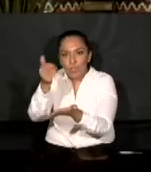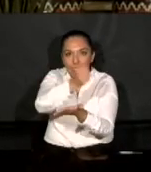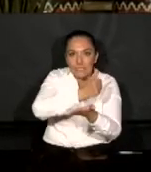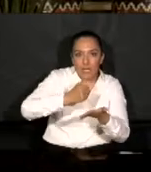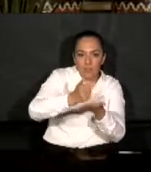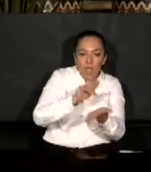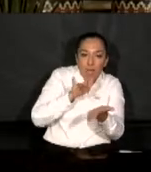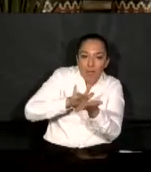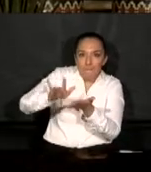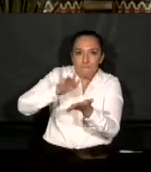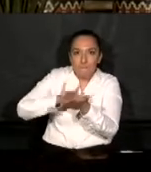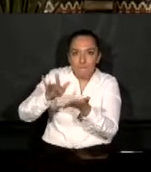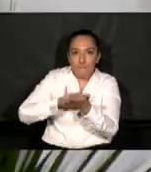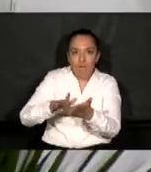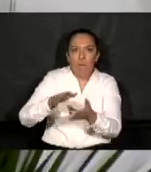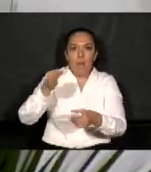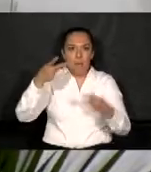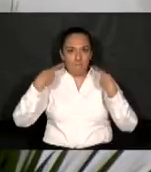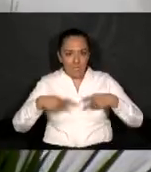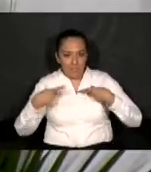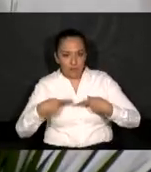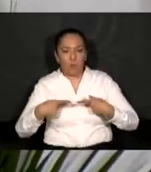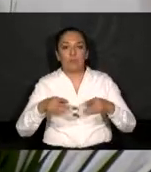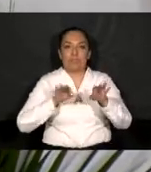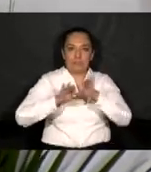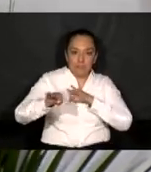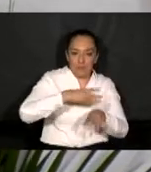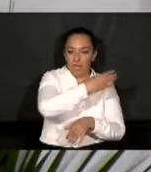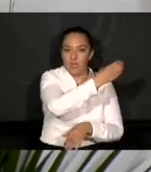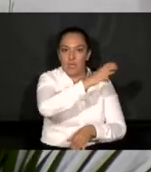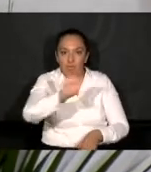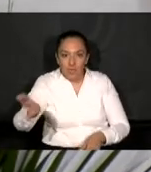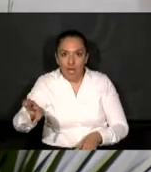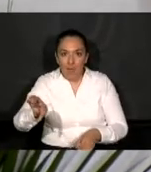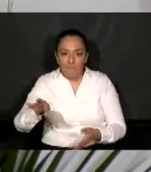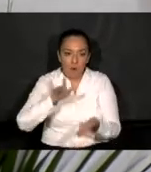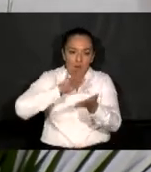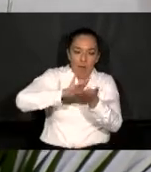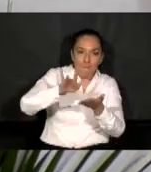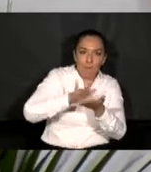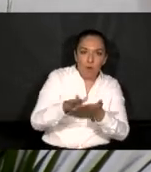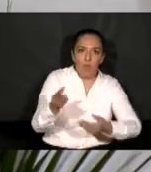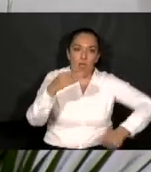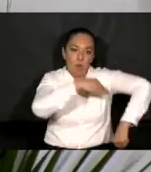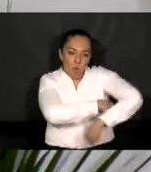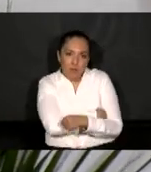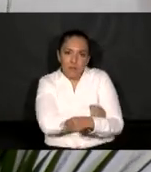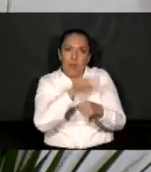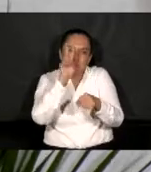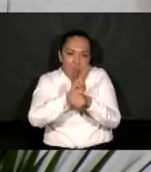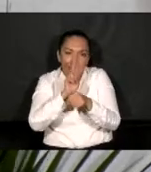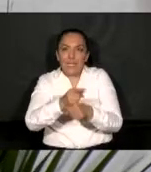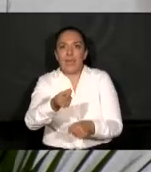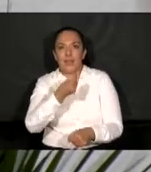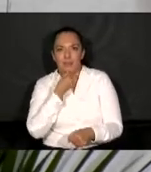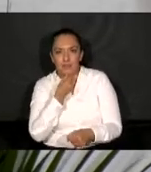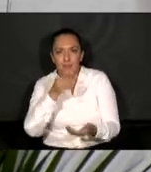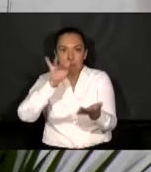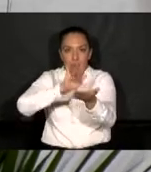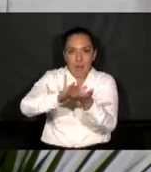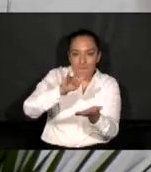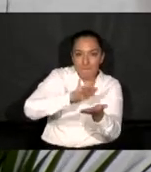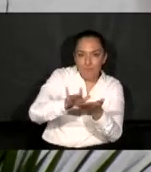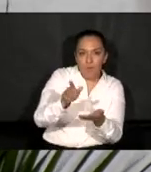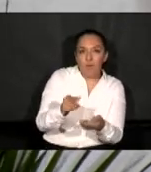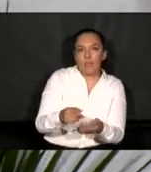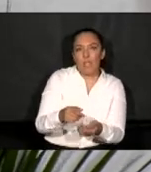productores industriales, para apoyar estancias infantiles, para proteger a nuestras mujeres y niños, para apoyar a personas de